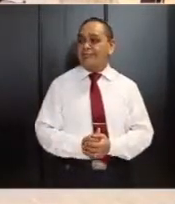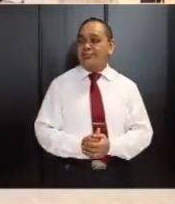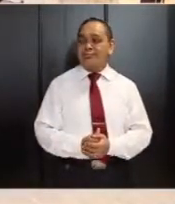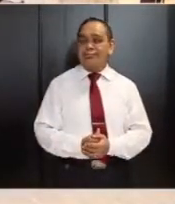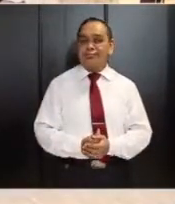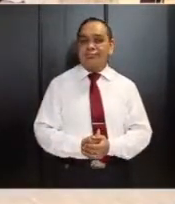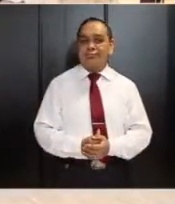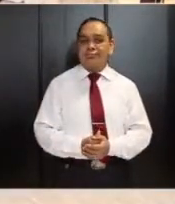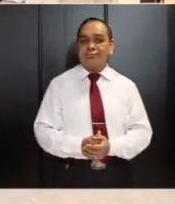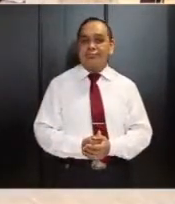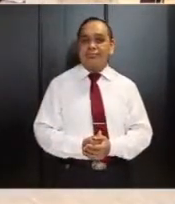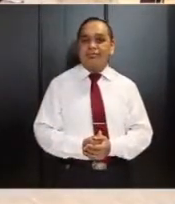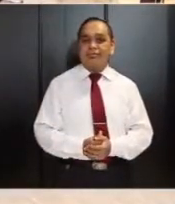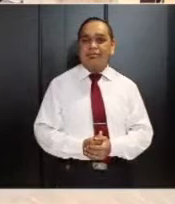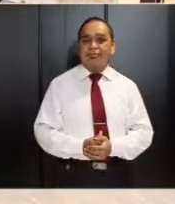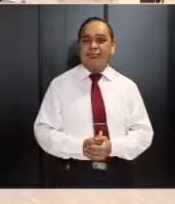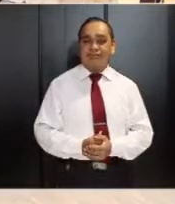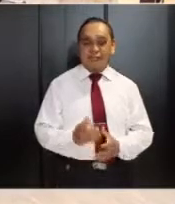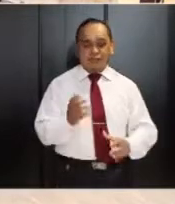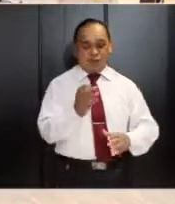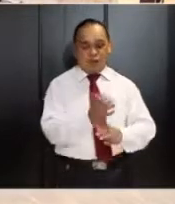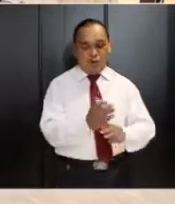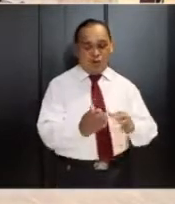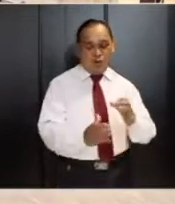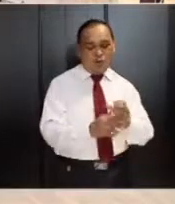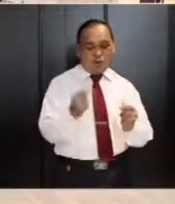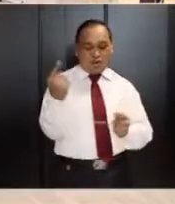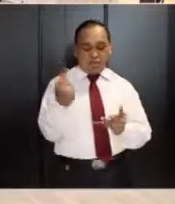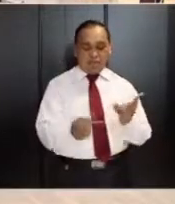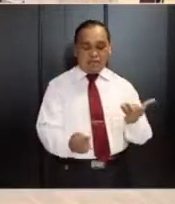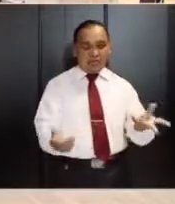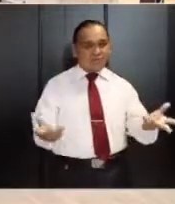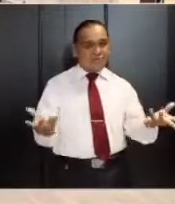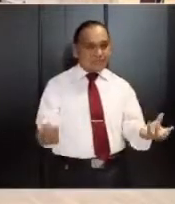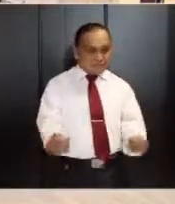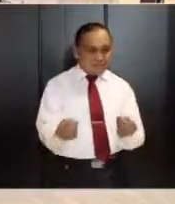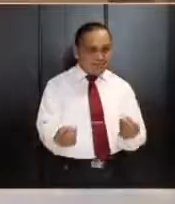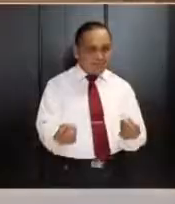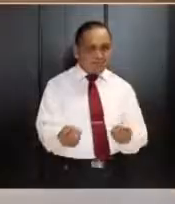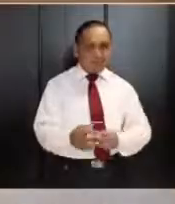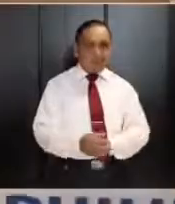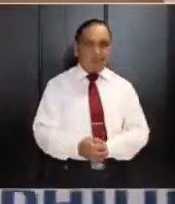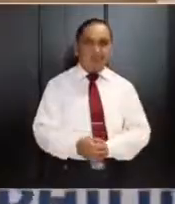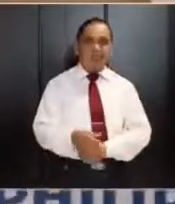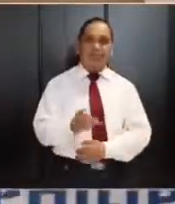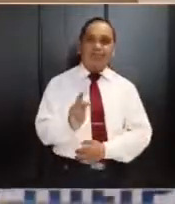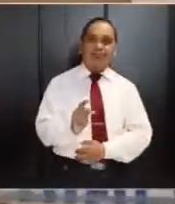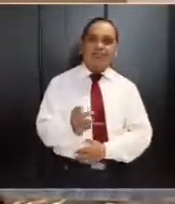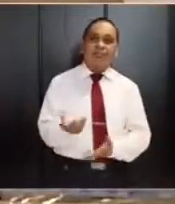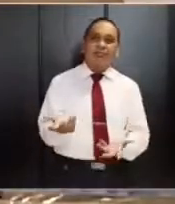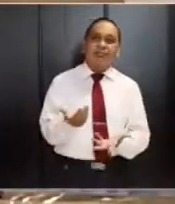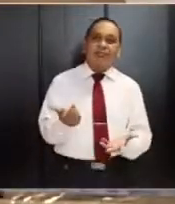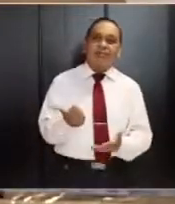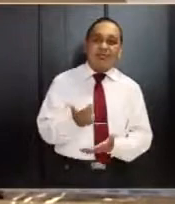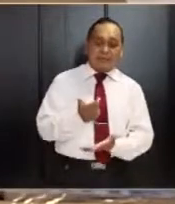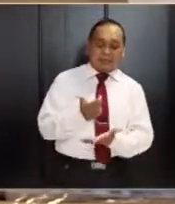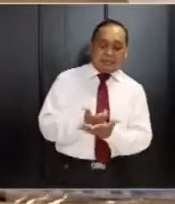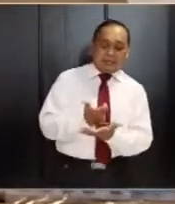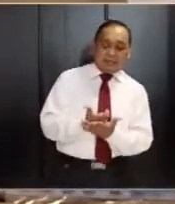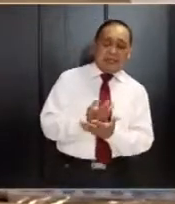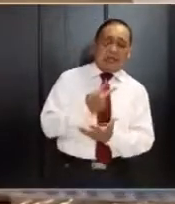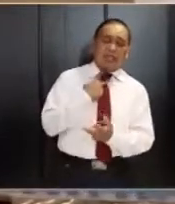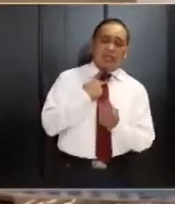hiciste? Muchas cosas, pero desgraciadamente pues, no tenía los